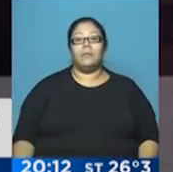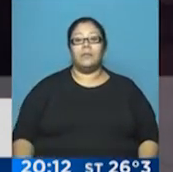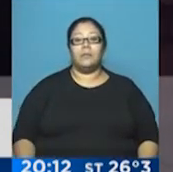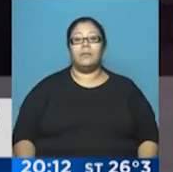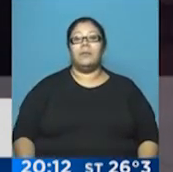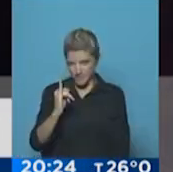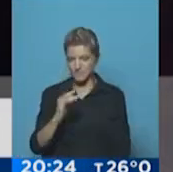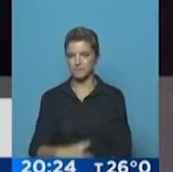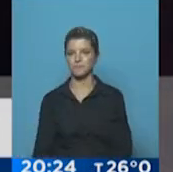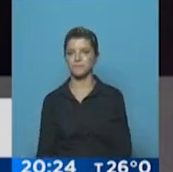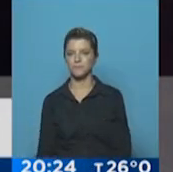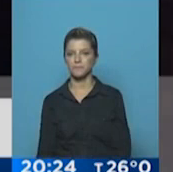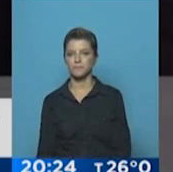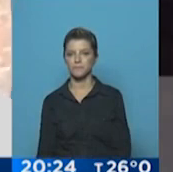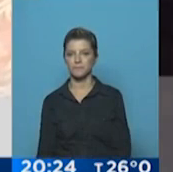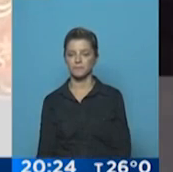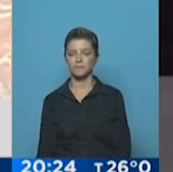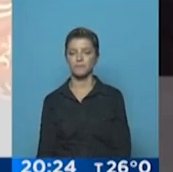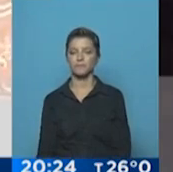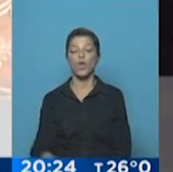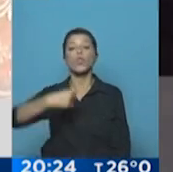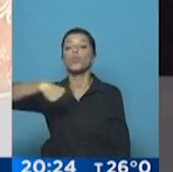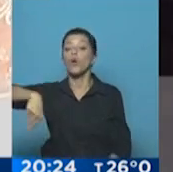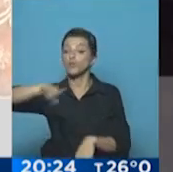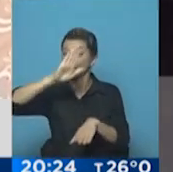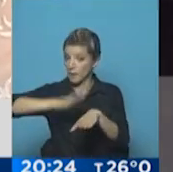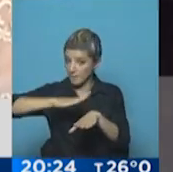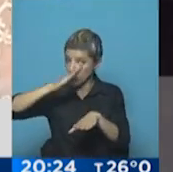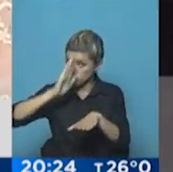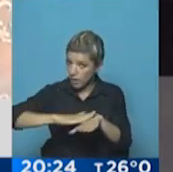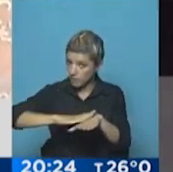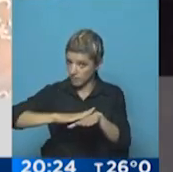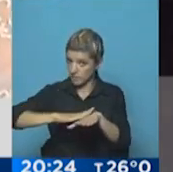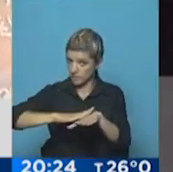del pueblo. Nuestra responsabilidad es mucho más grande.